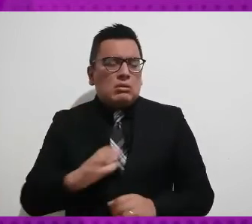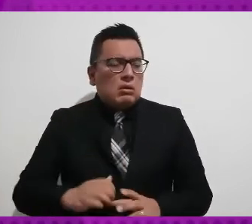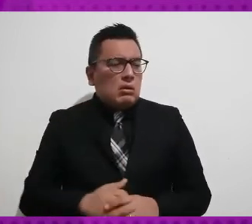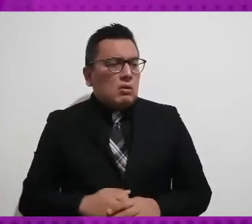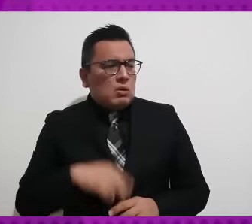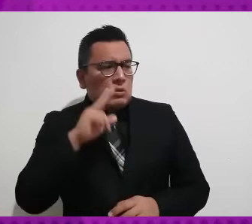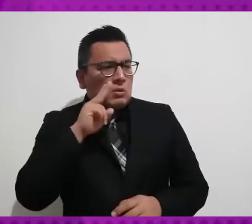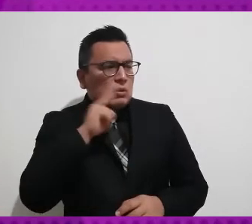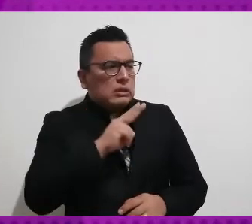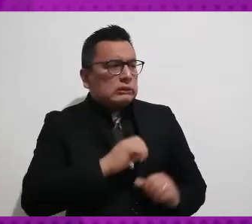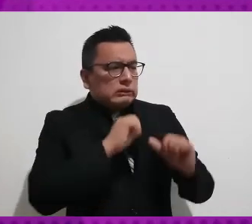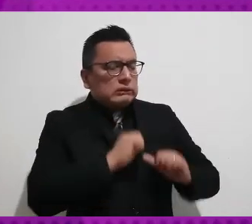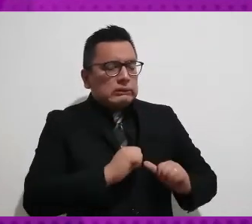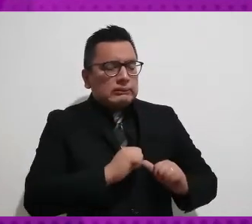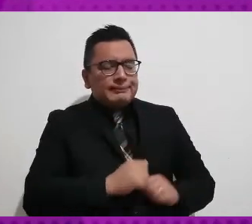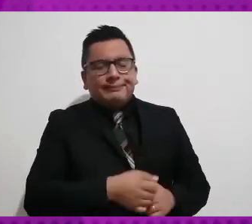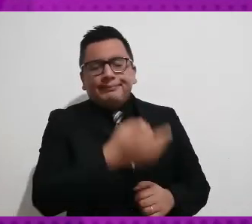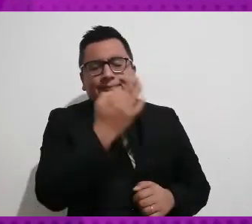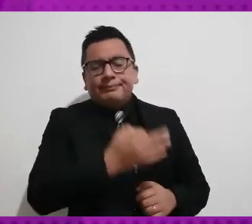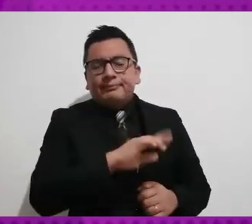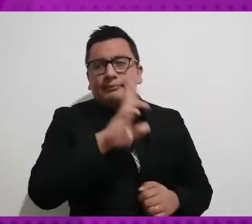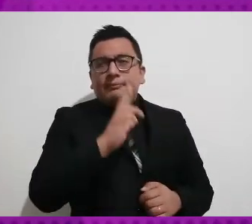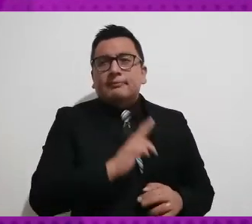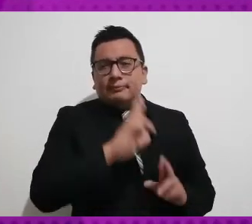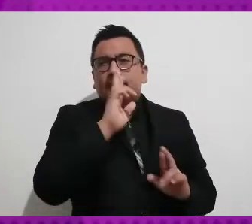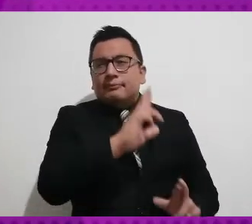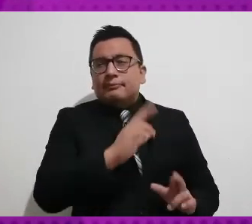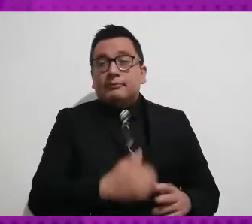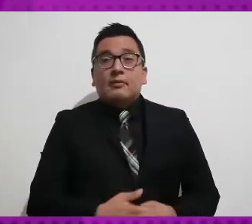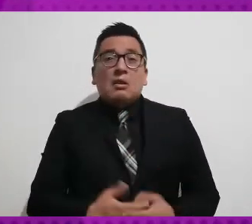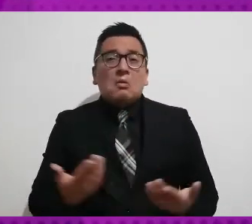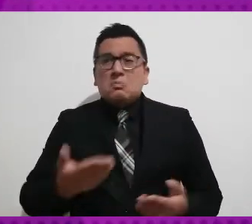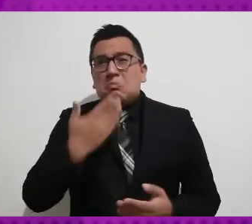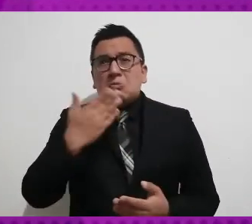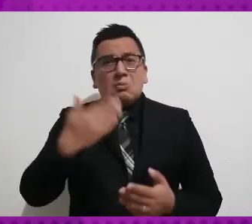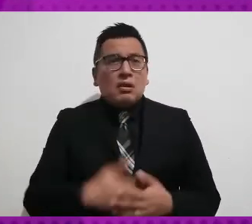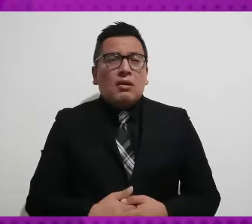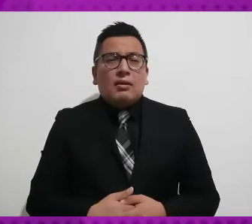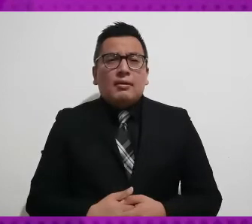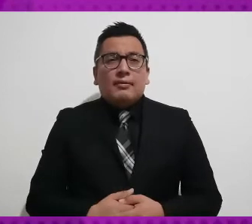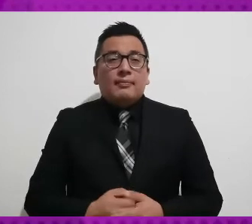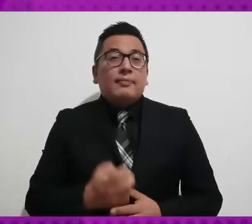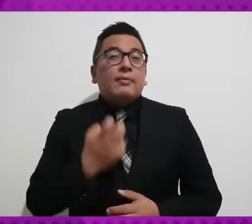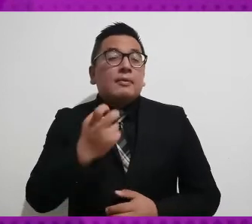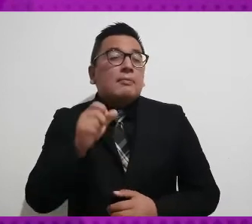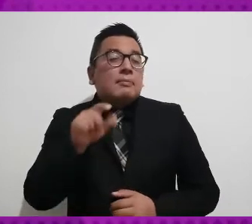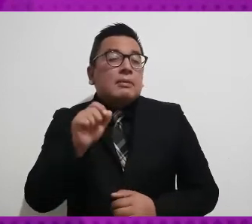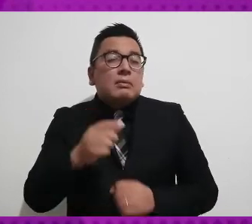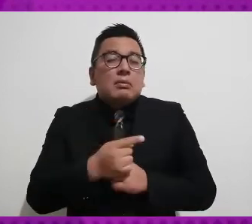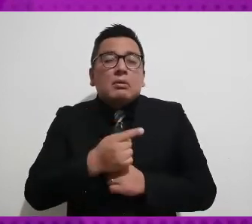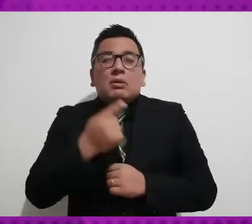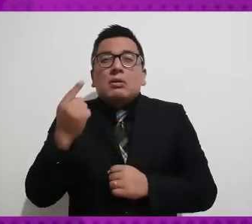manera rápida. Sin embargo, me parece que esto pues obedece también al margen que